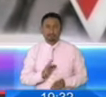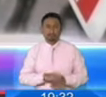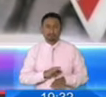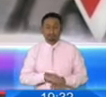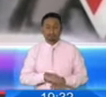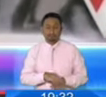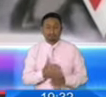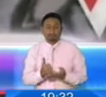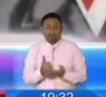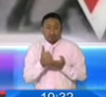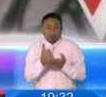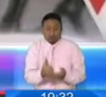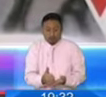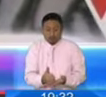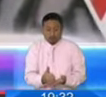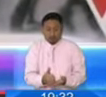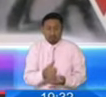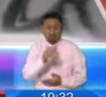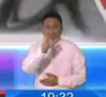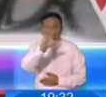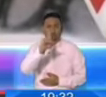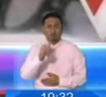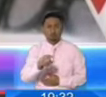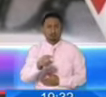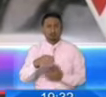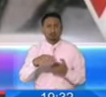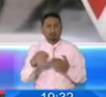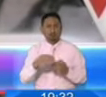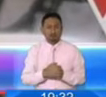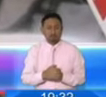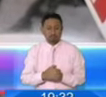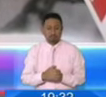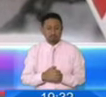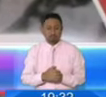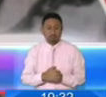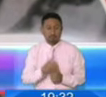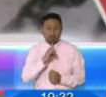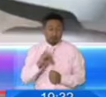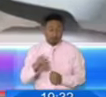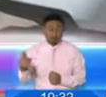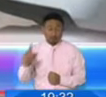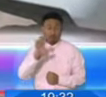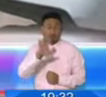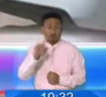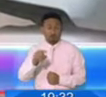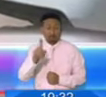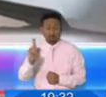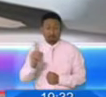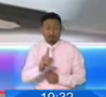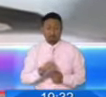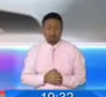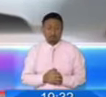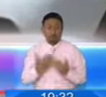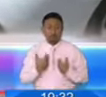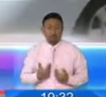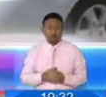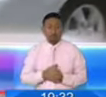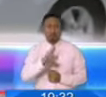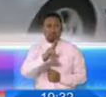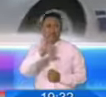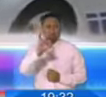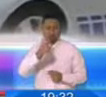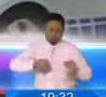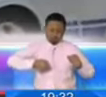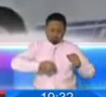están dando la cantidad de $5,000. Mi tío es que le estaban dando $5,000. El cuerpo fue encontrado con 28 heridas de arma blanca